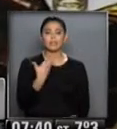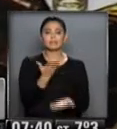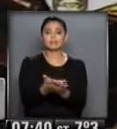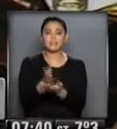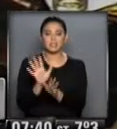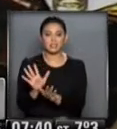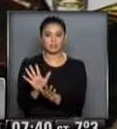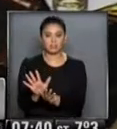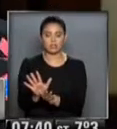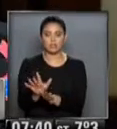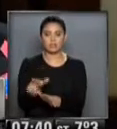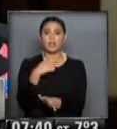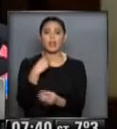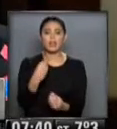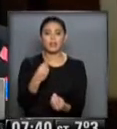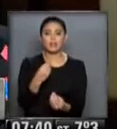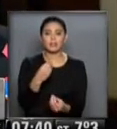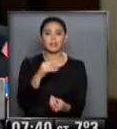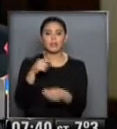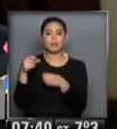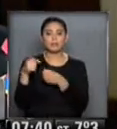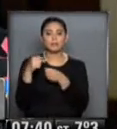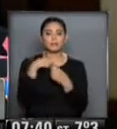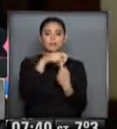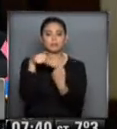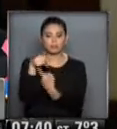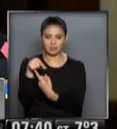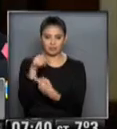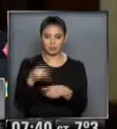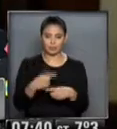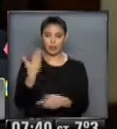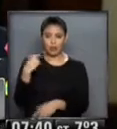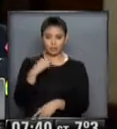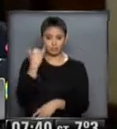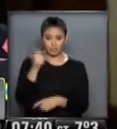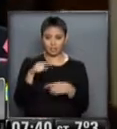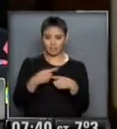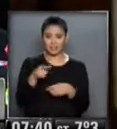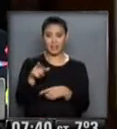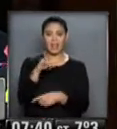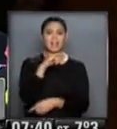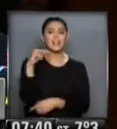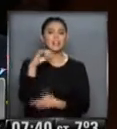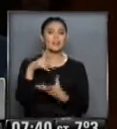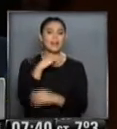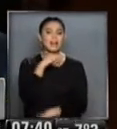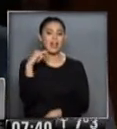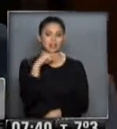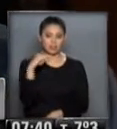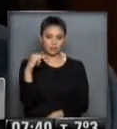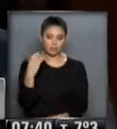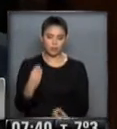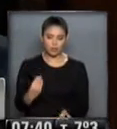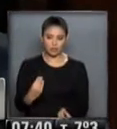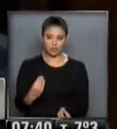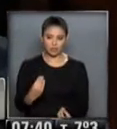presentó, lo que buscó es un efecto político, ¿no? Que yo lo dije hoy, absolutamente negativo, digamos, ¿no? Porque